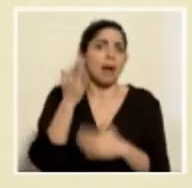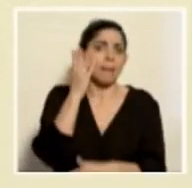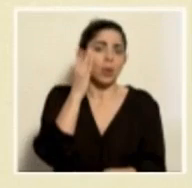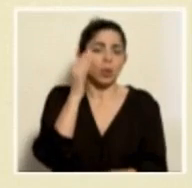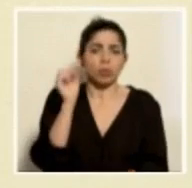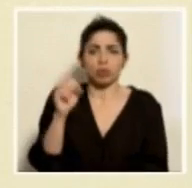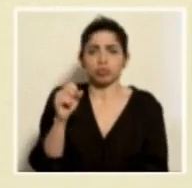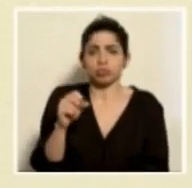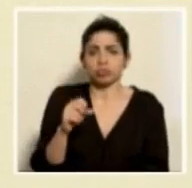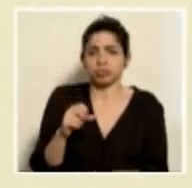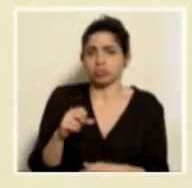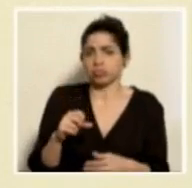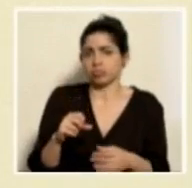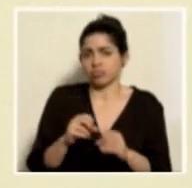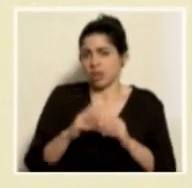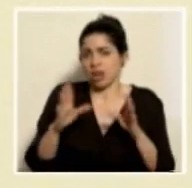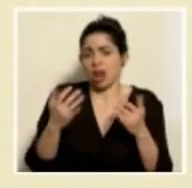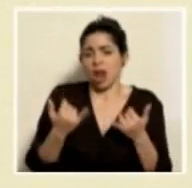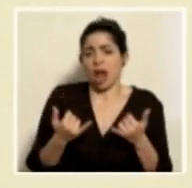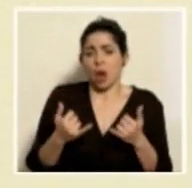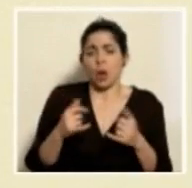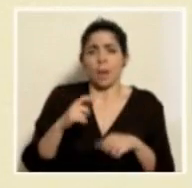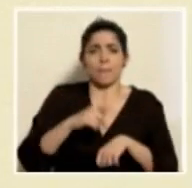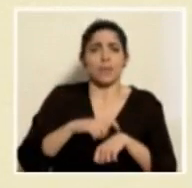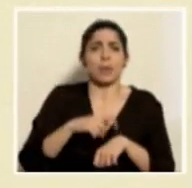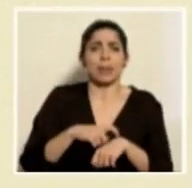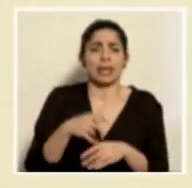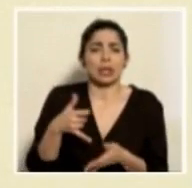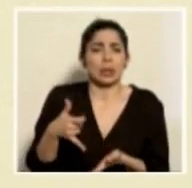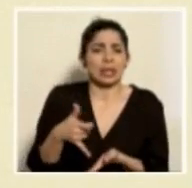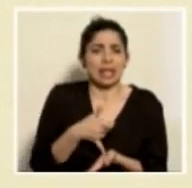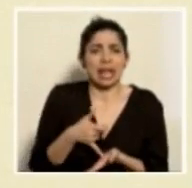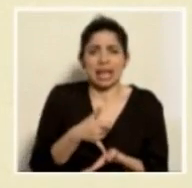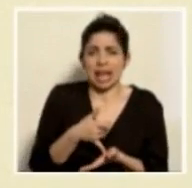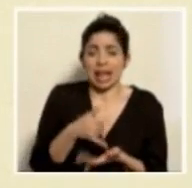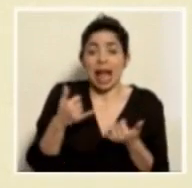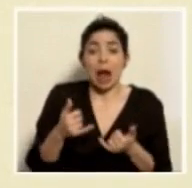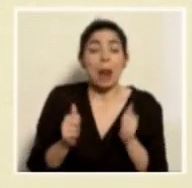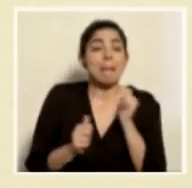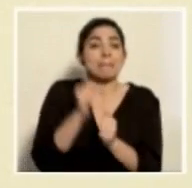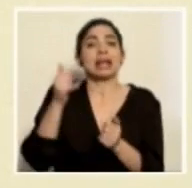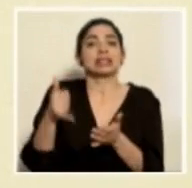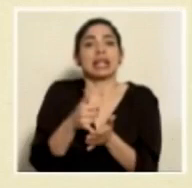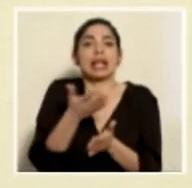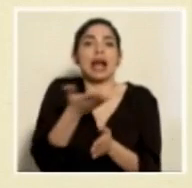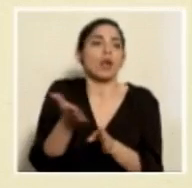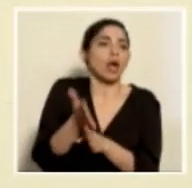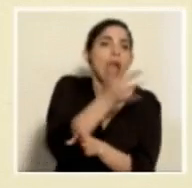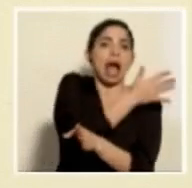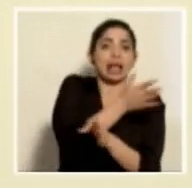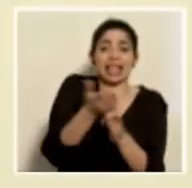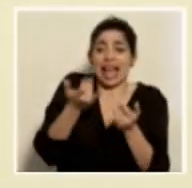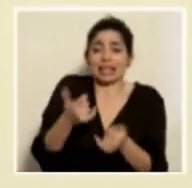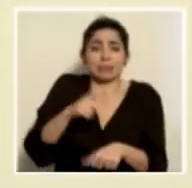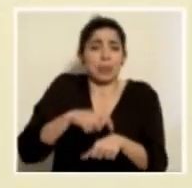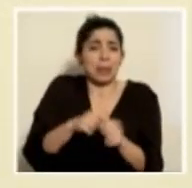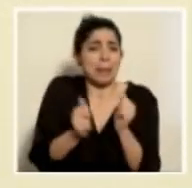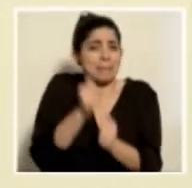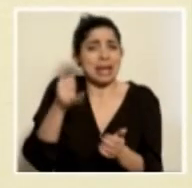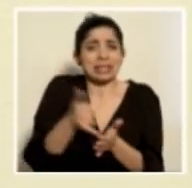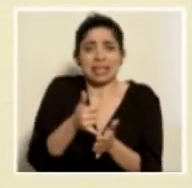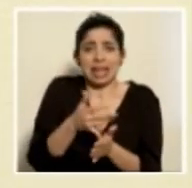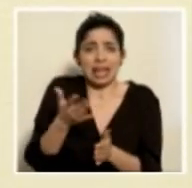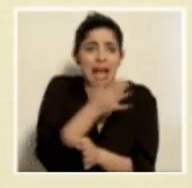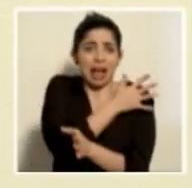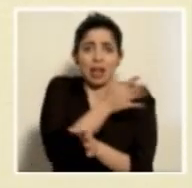estamos definitivamente en una zona crítica, en una zona de las más críticas que hemos tenido hasta el momento. Así que yo creo que esto tenemos que seguir